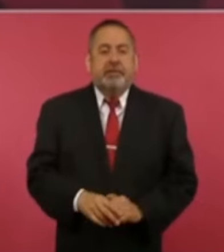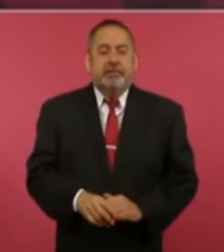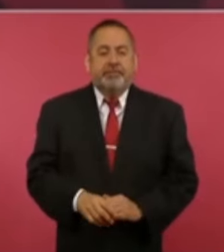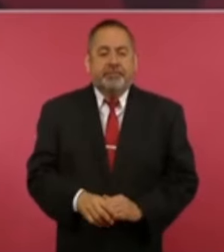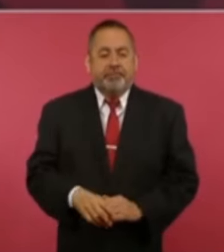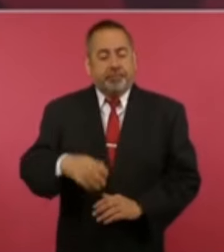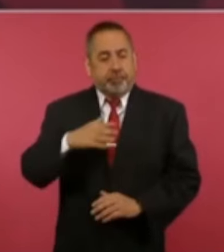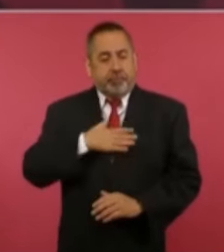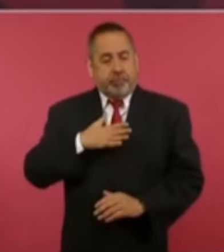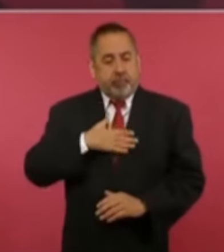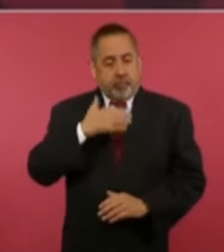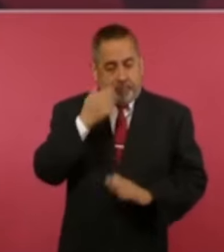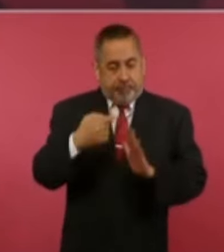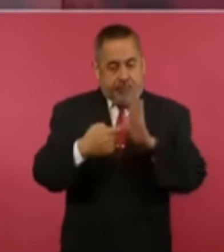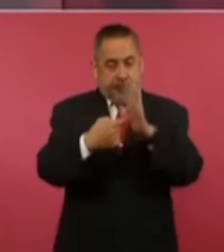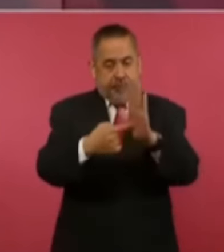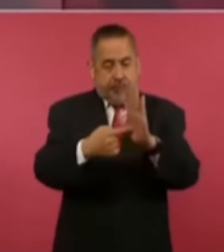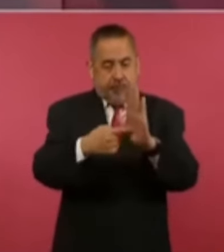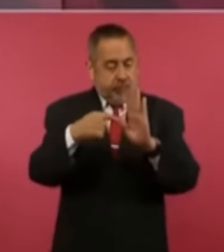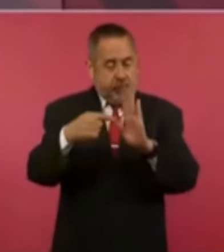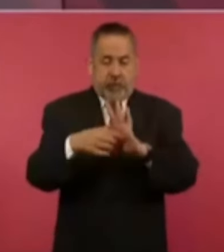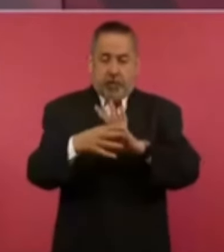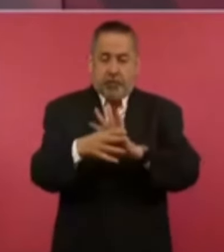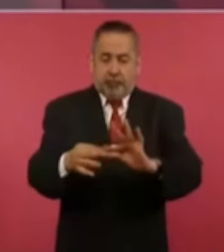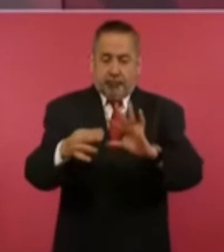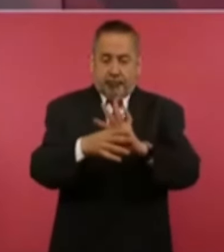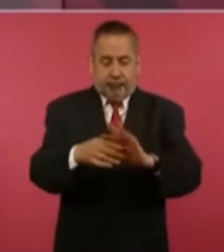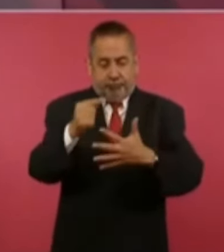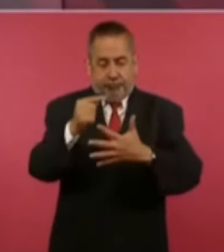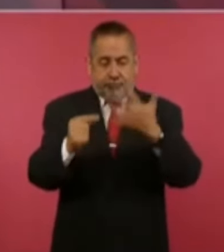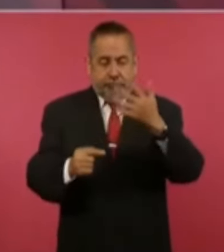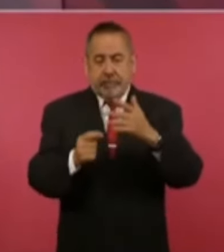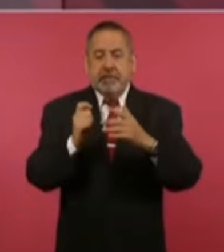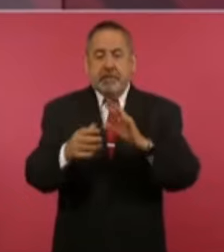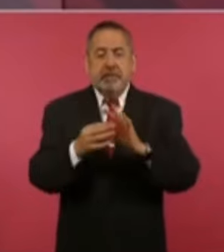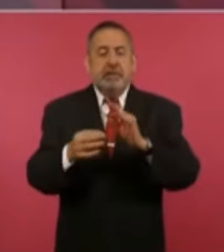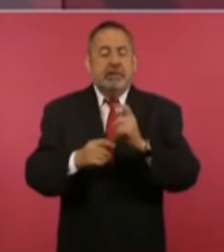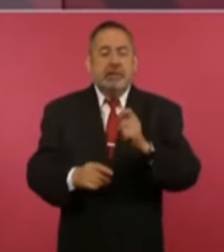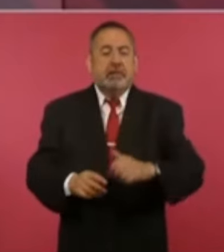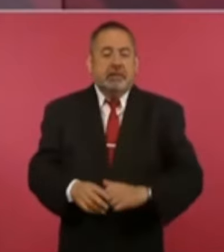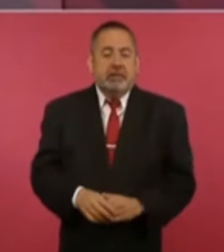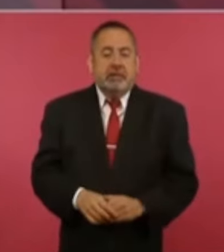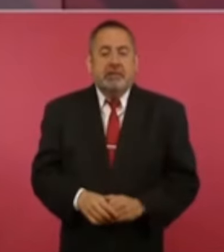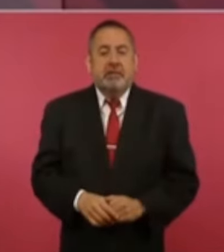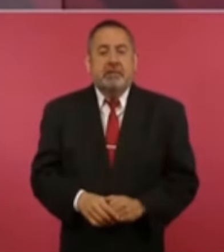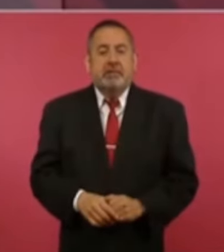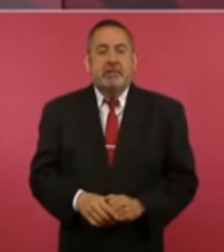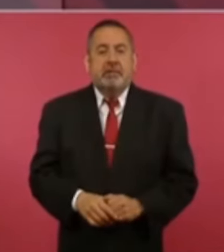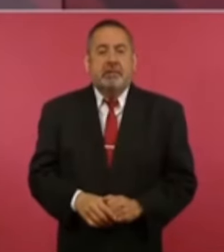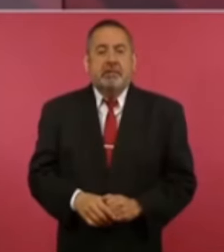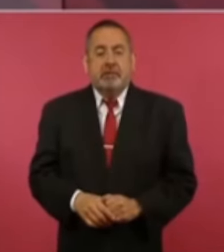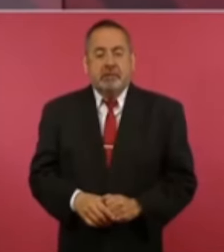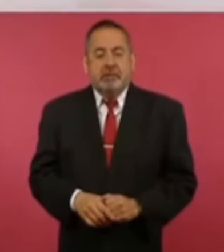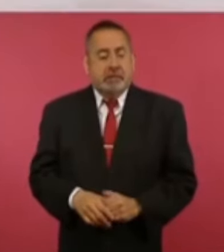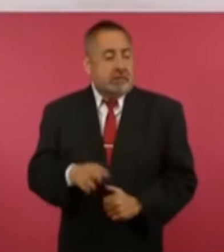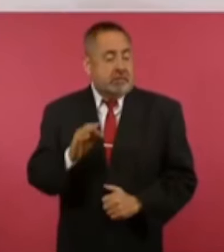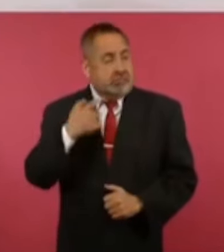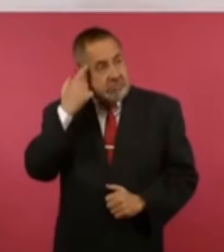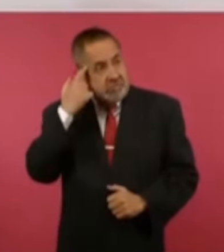yo lo que aquí describo es si